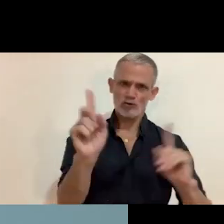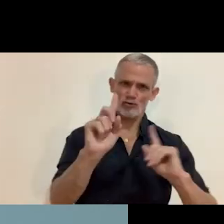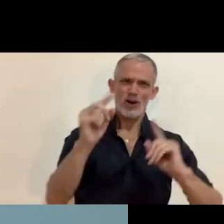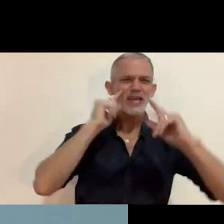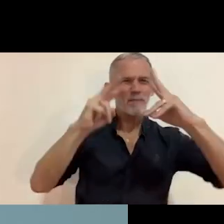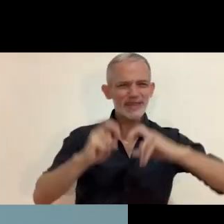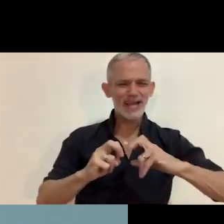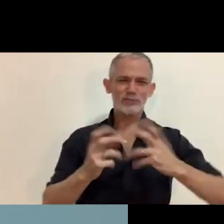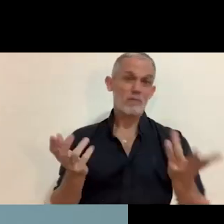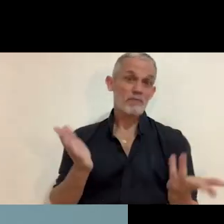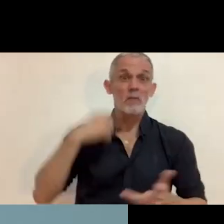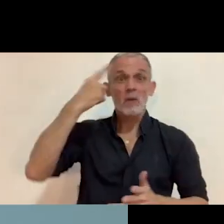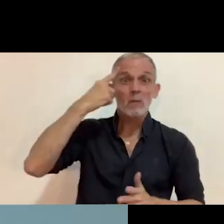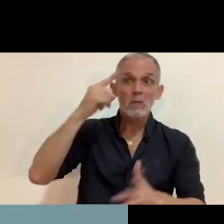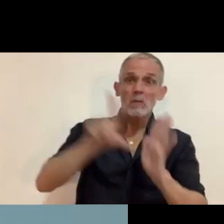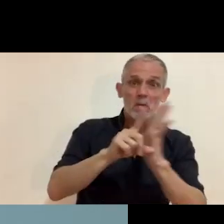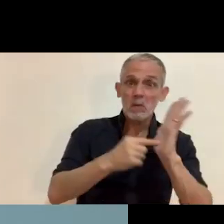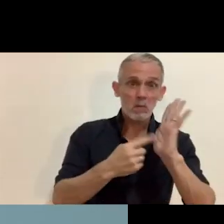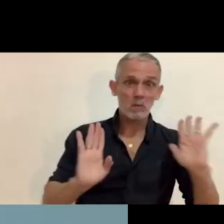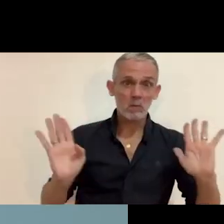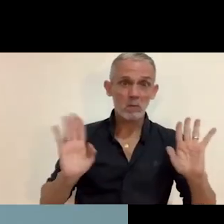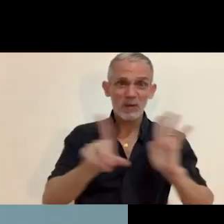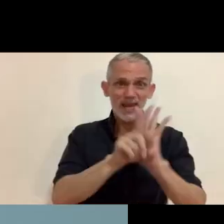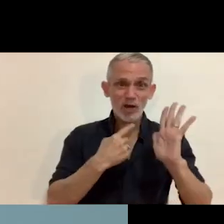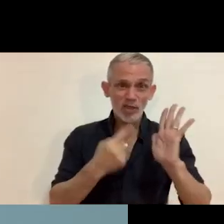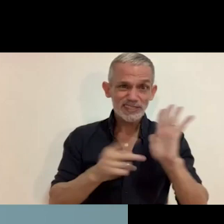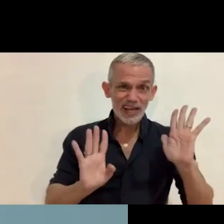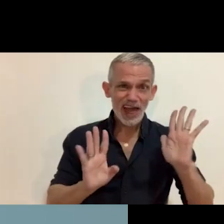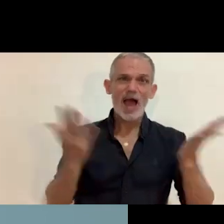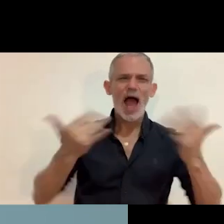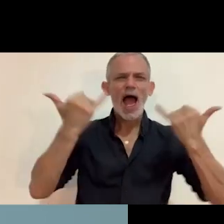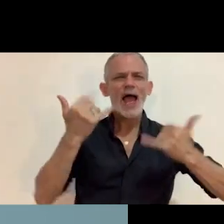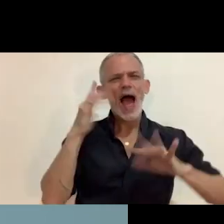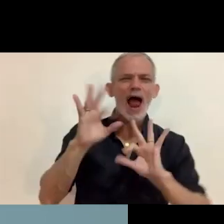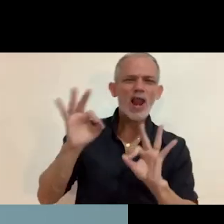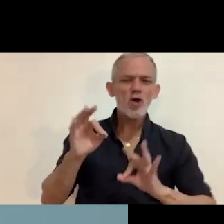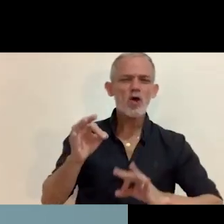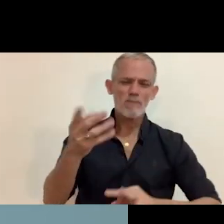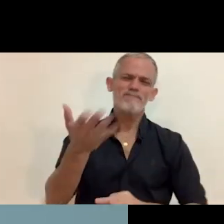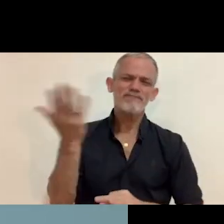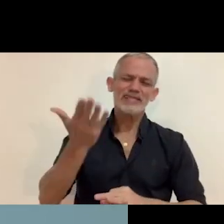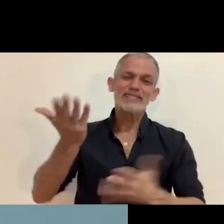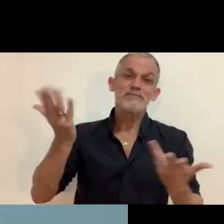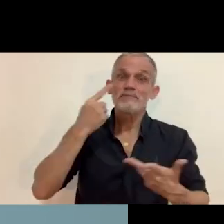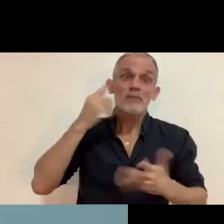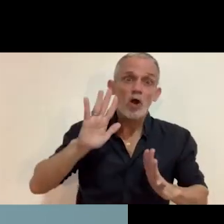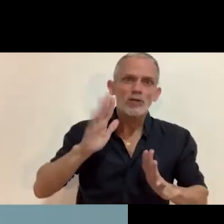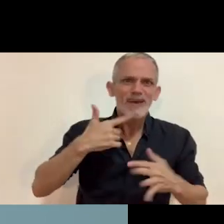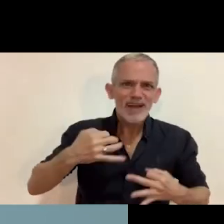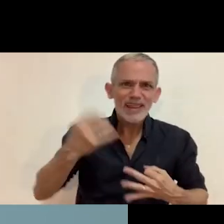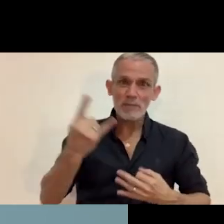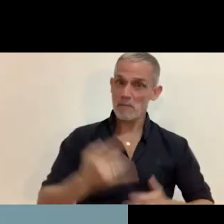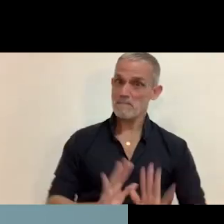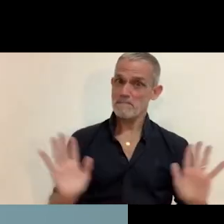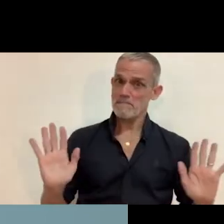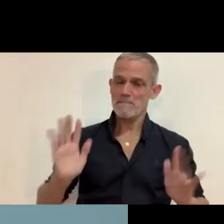No hay una presunción legal establecida por ley. Hay un hecho que en principio se desconoce y que yo tengo que